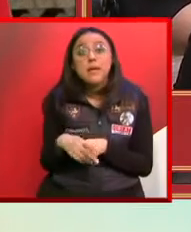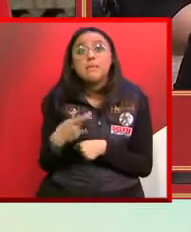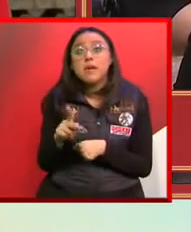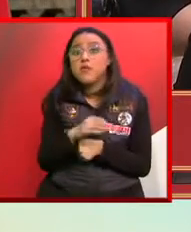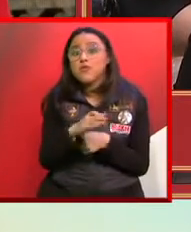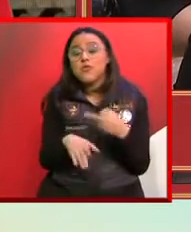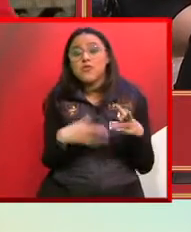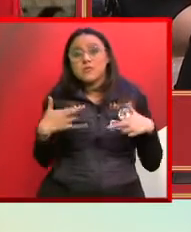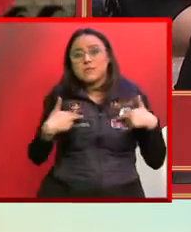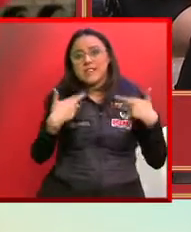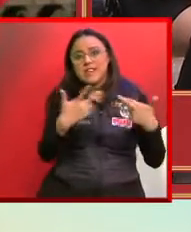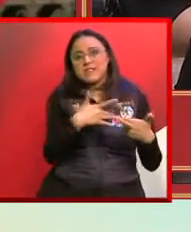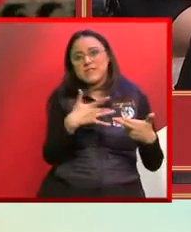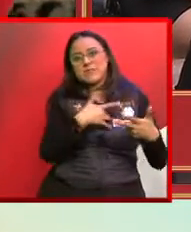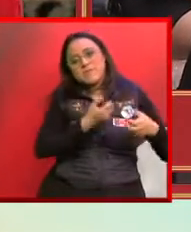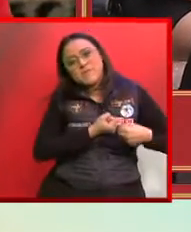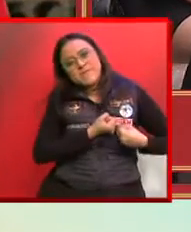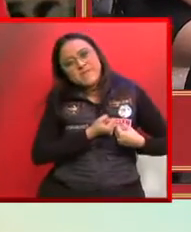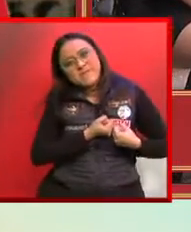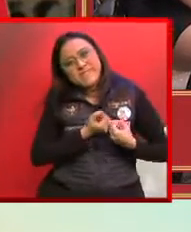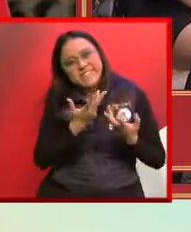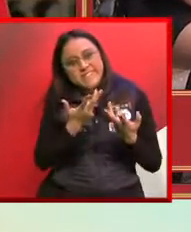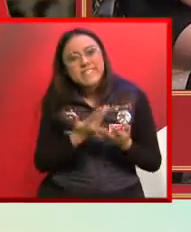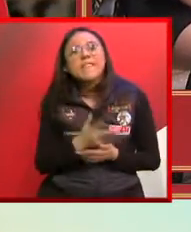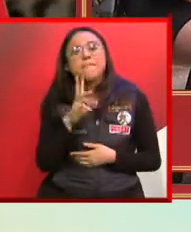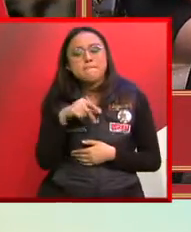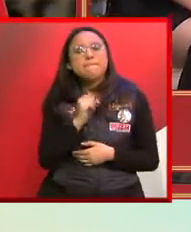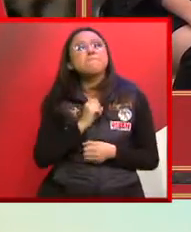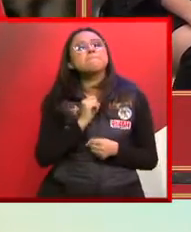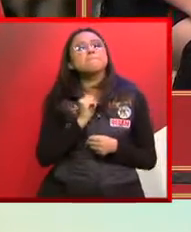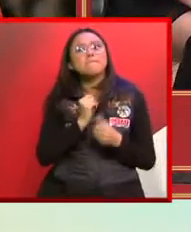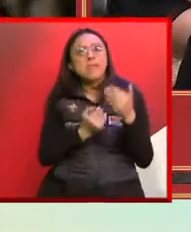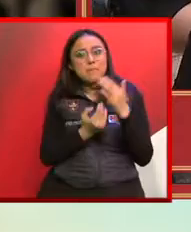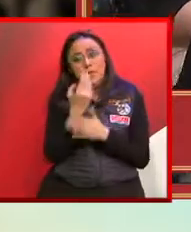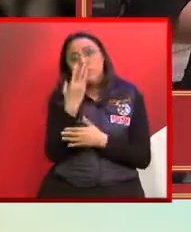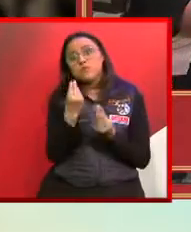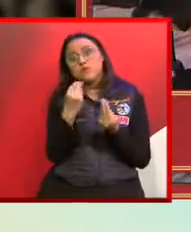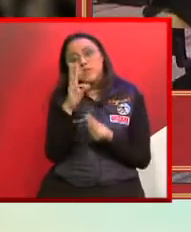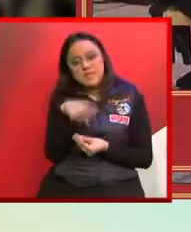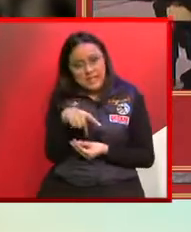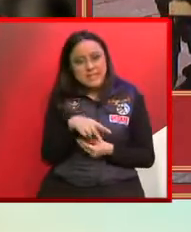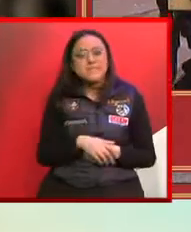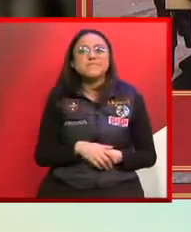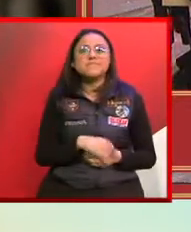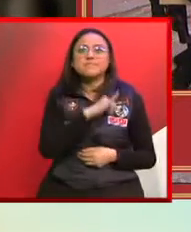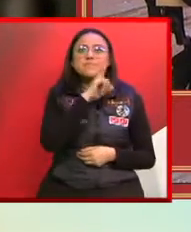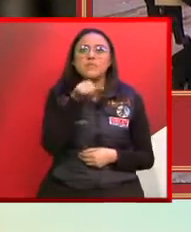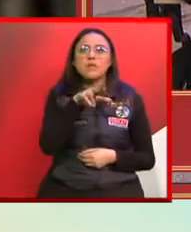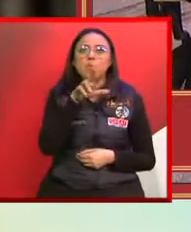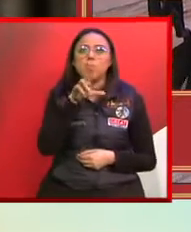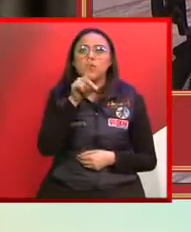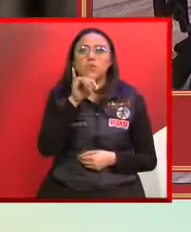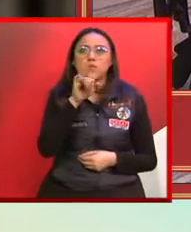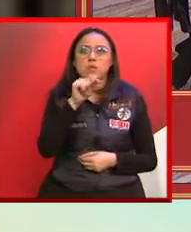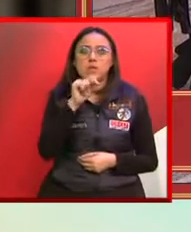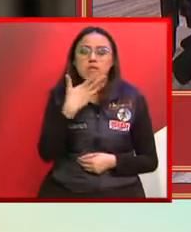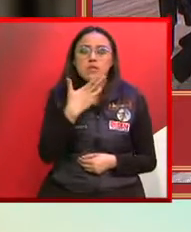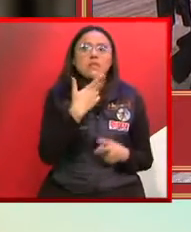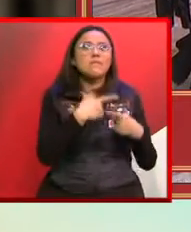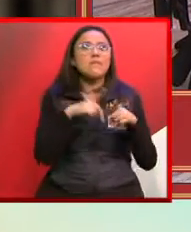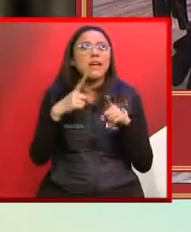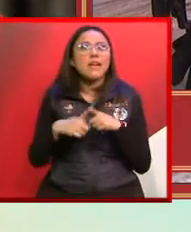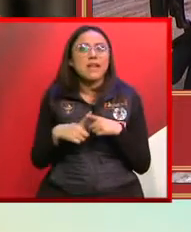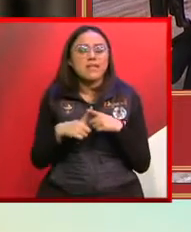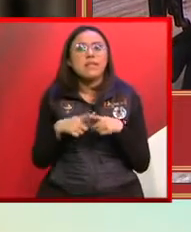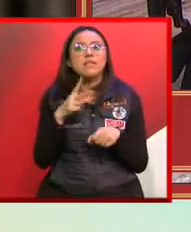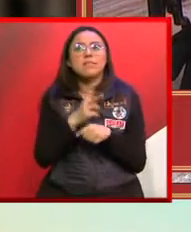todos los regalos pues vienen del corazón. Claro. Muy temprano, muy temprano. A ver, Judith. Dígame. Ya ves qué diferencia que te